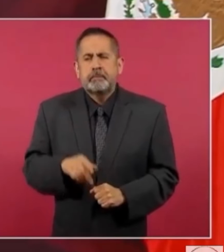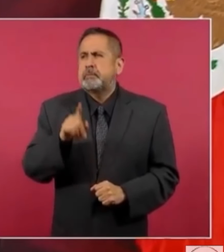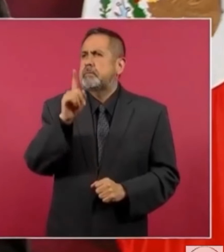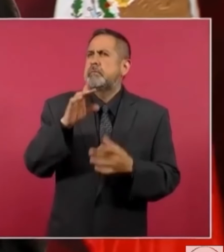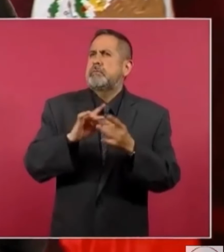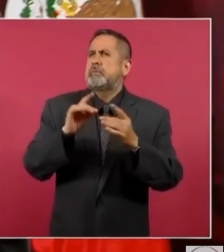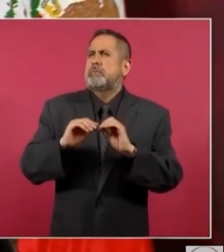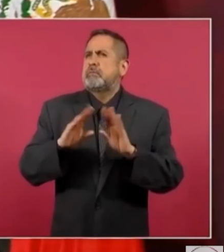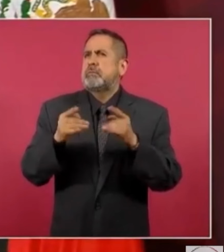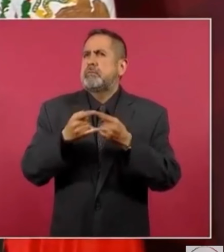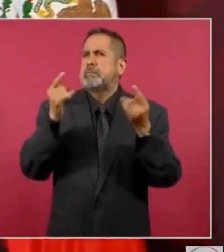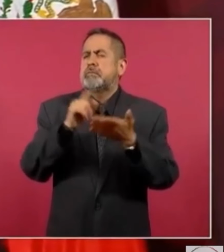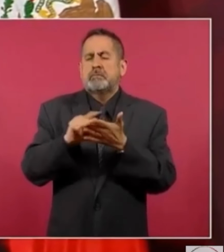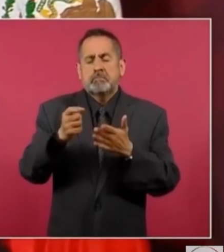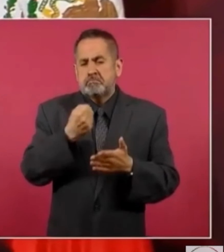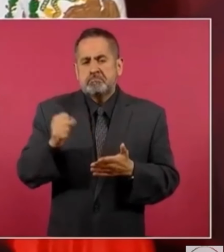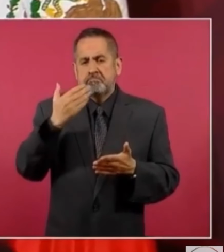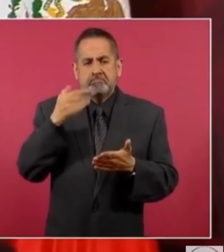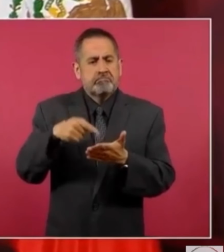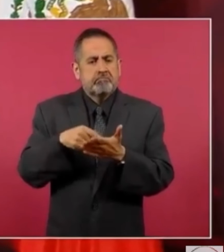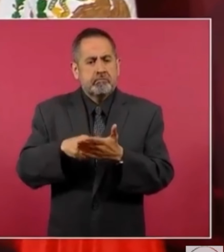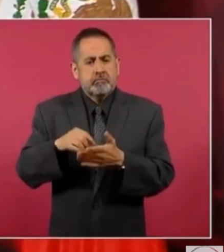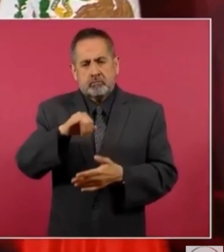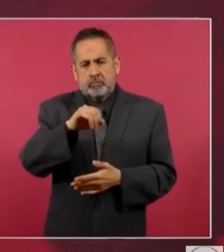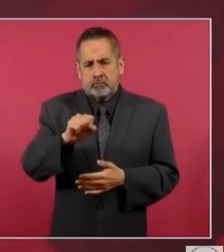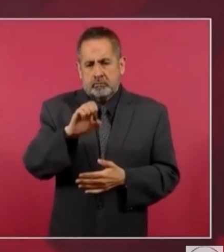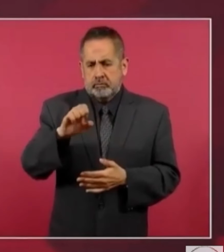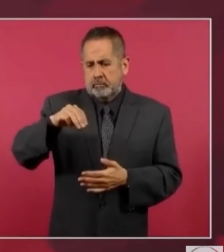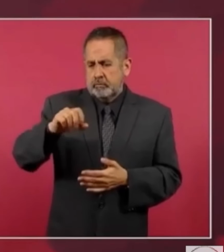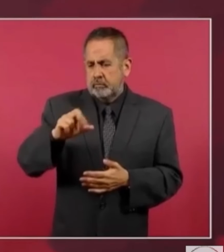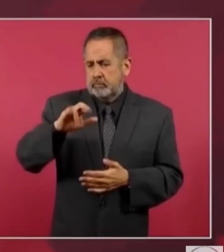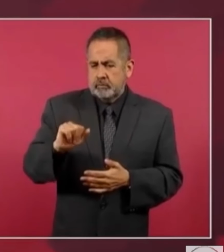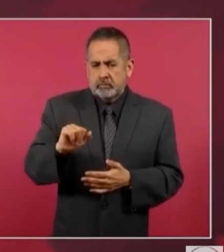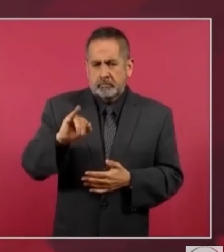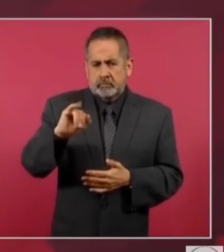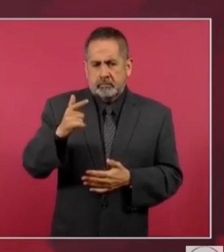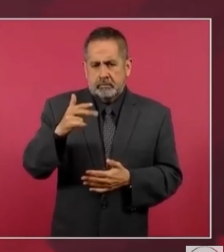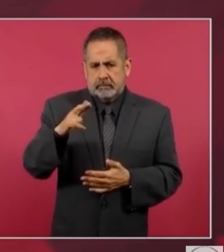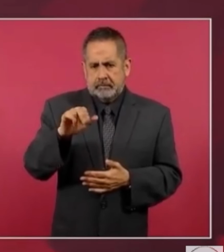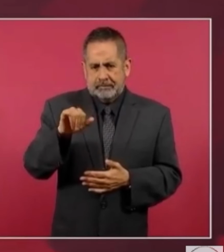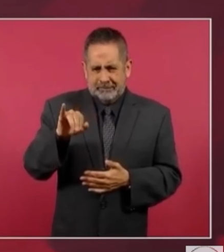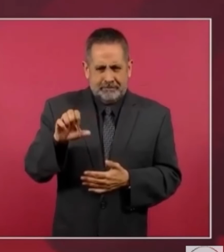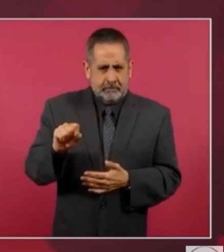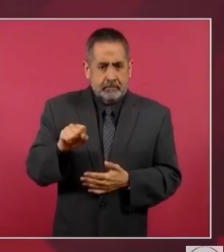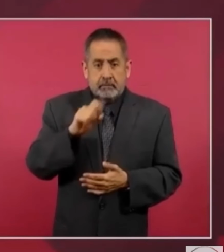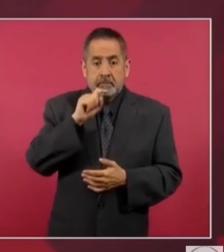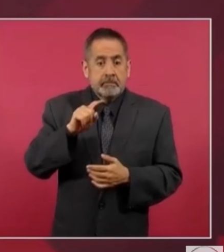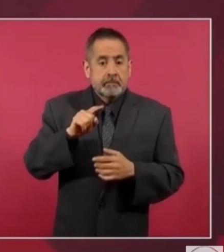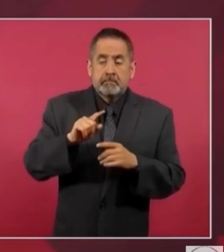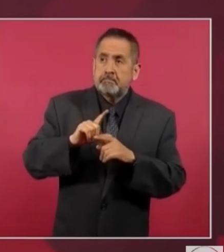entonces extraordinario, José María Iglesias, que también va al